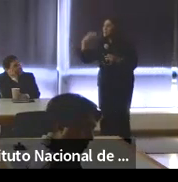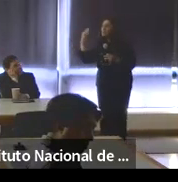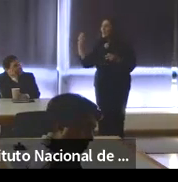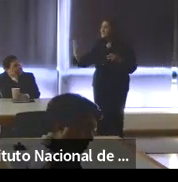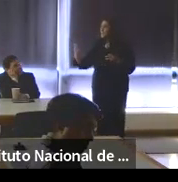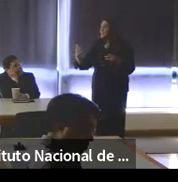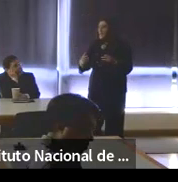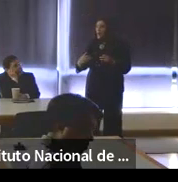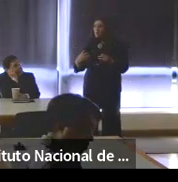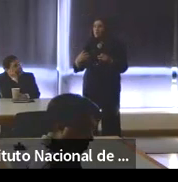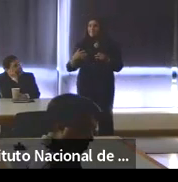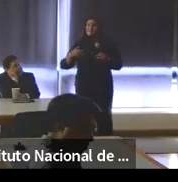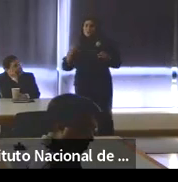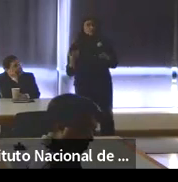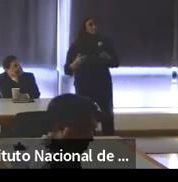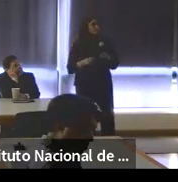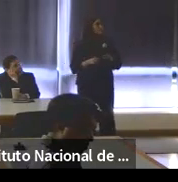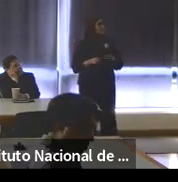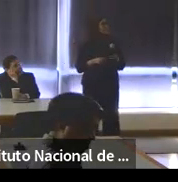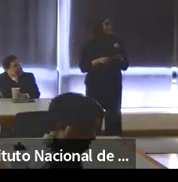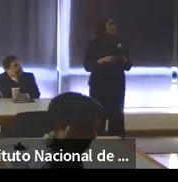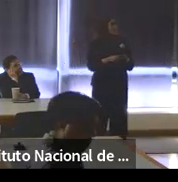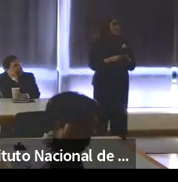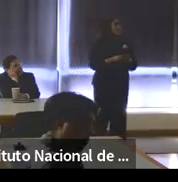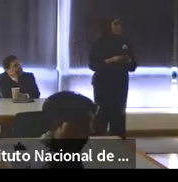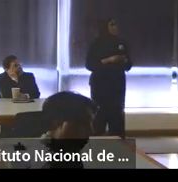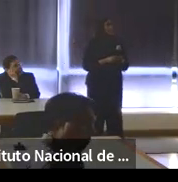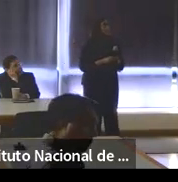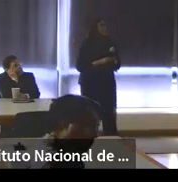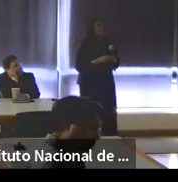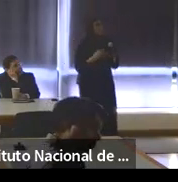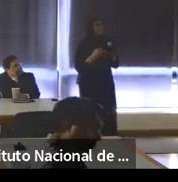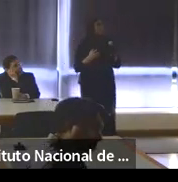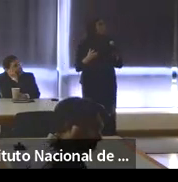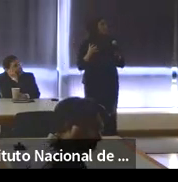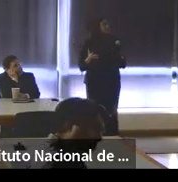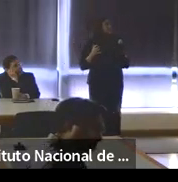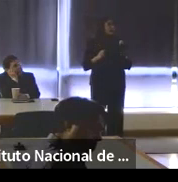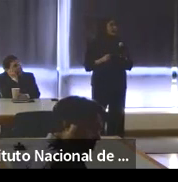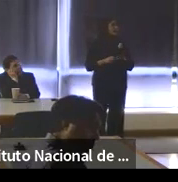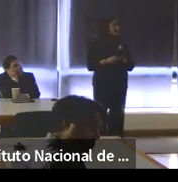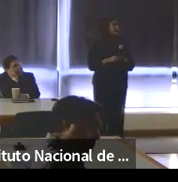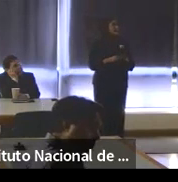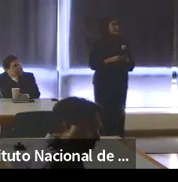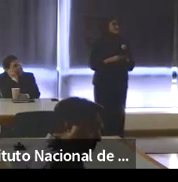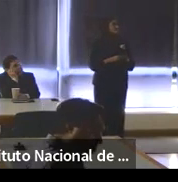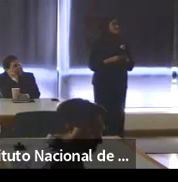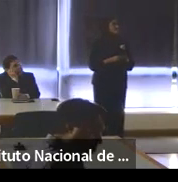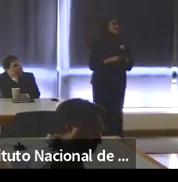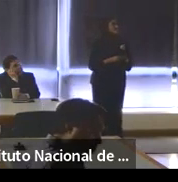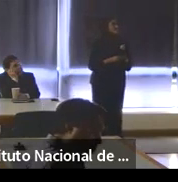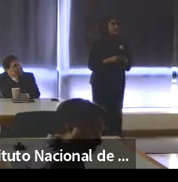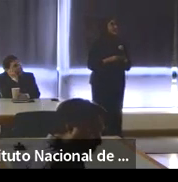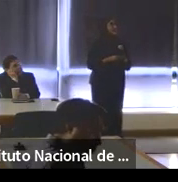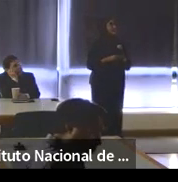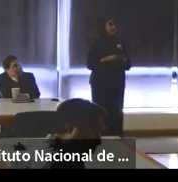más para que no pase a una mayor consecuencia y tiene que ver pues justamente con esta diferenciación que